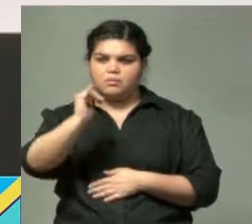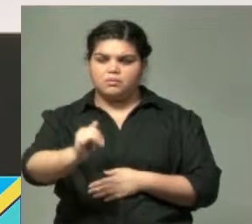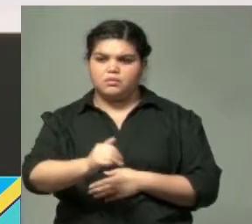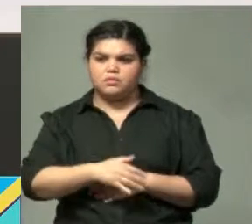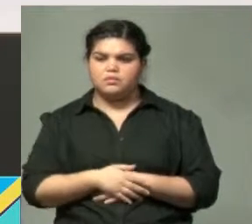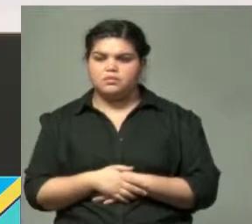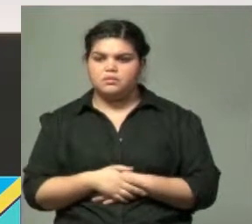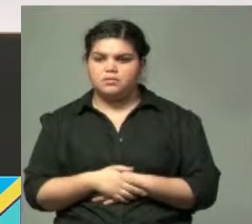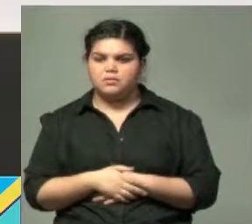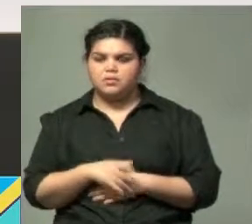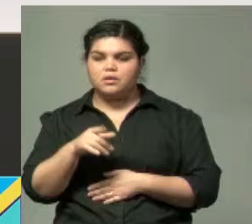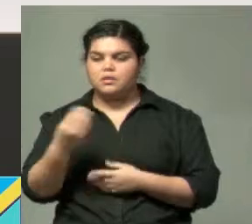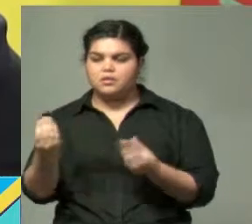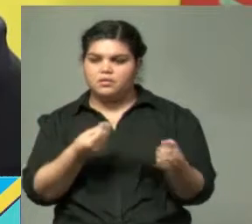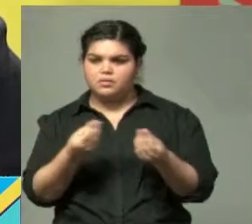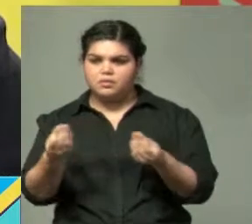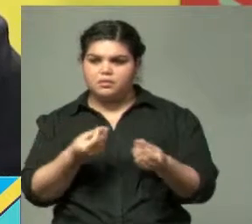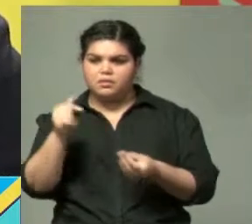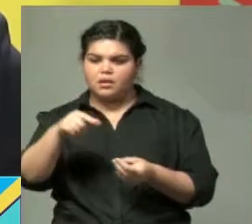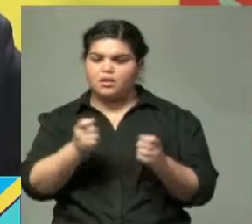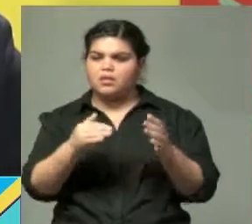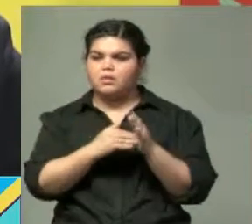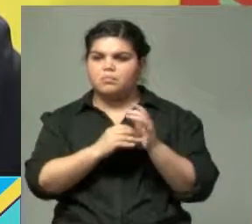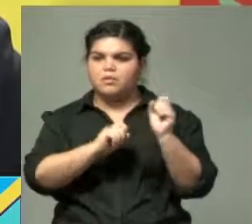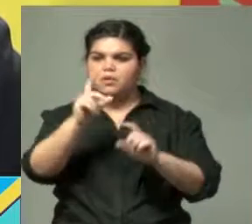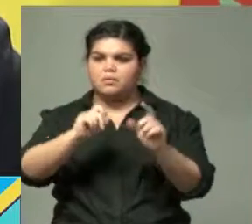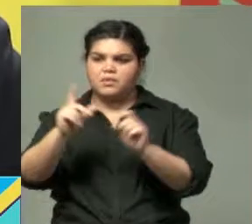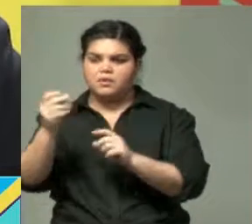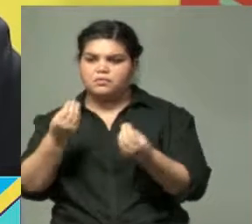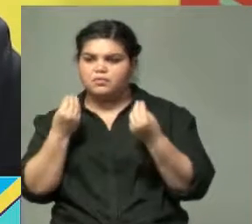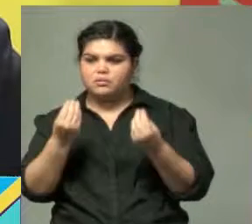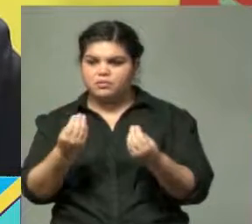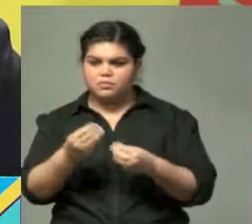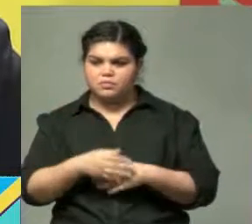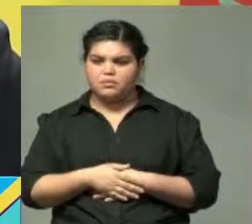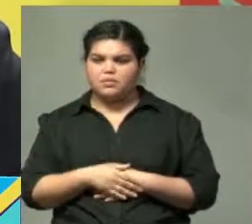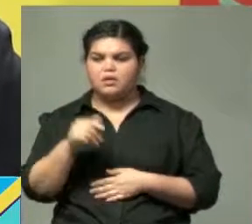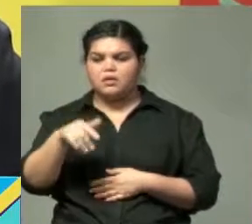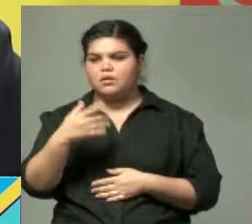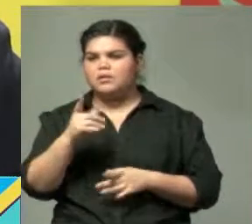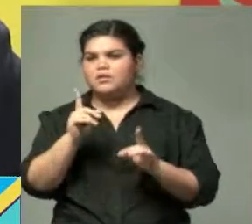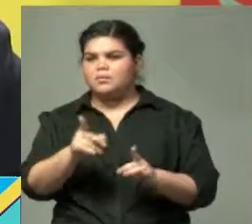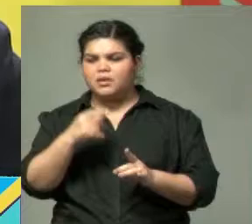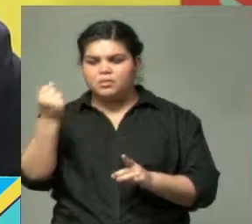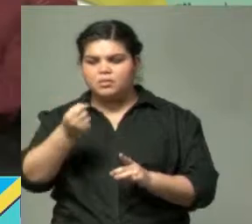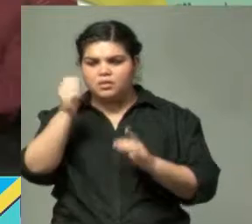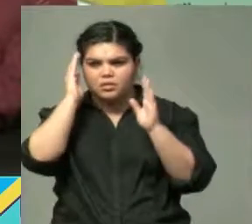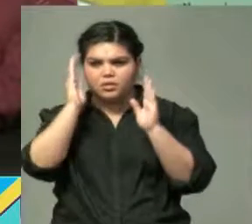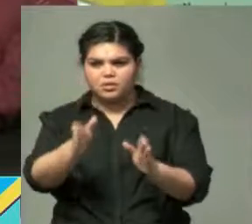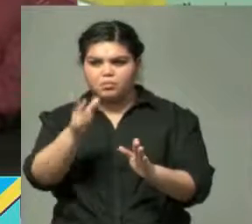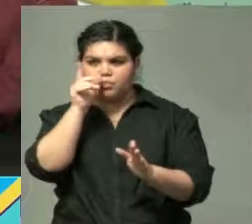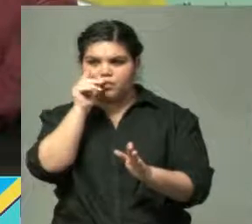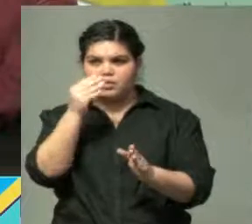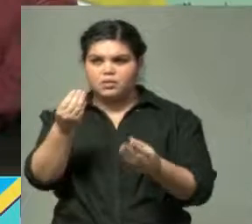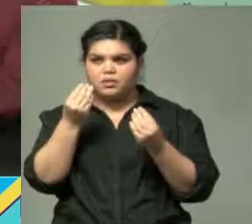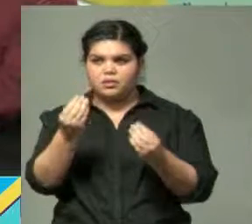que bueno, es susceptible de cómo se mire, ¿no? Pero entendemos que por ahí la política tiene que apuntar más a